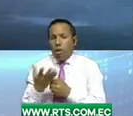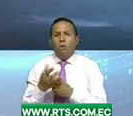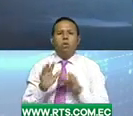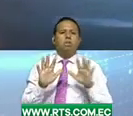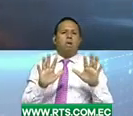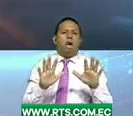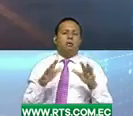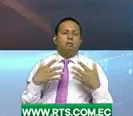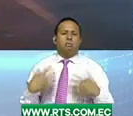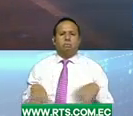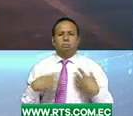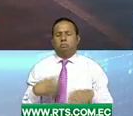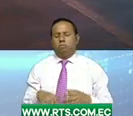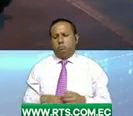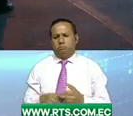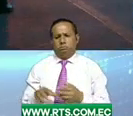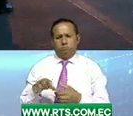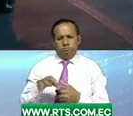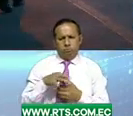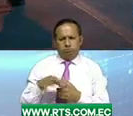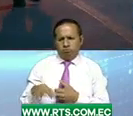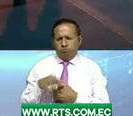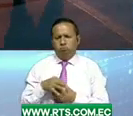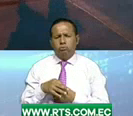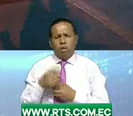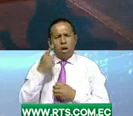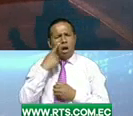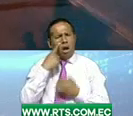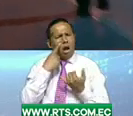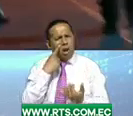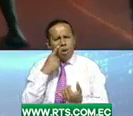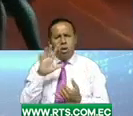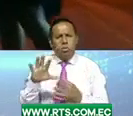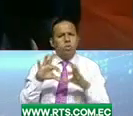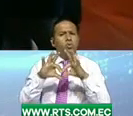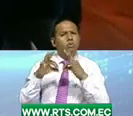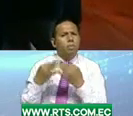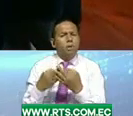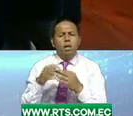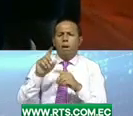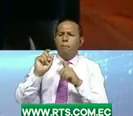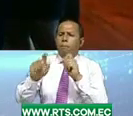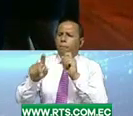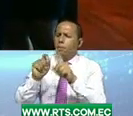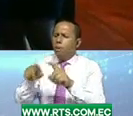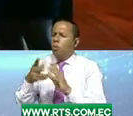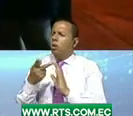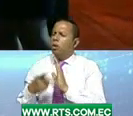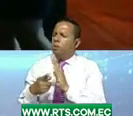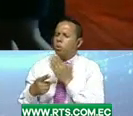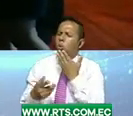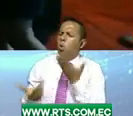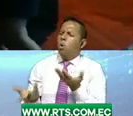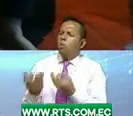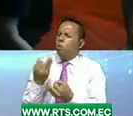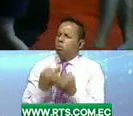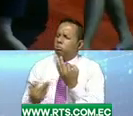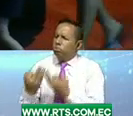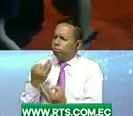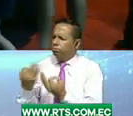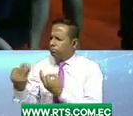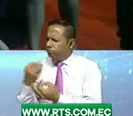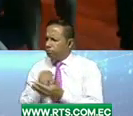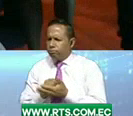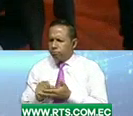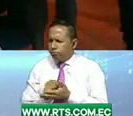9 milímetros y están tratando de determinar con familiares u otros vecinos que puedan ayudar con información de los sujetos